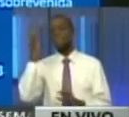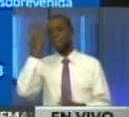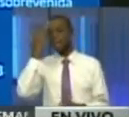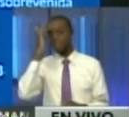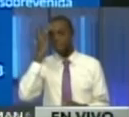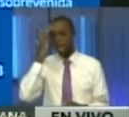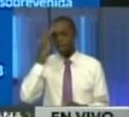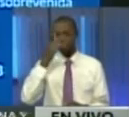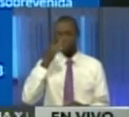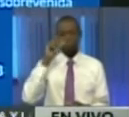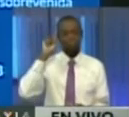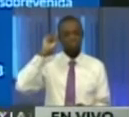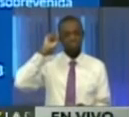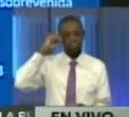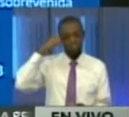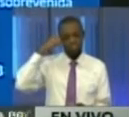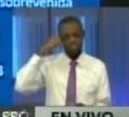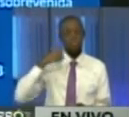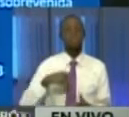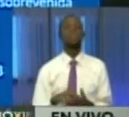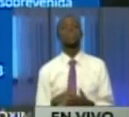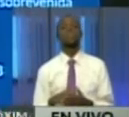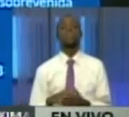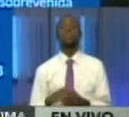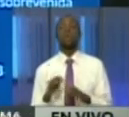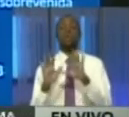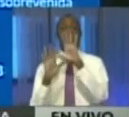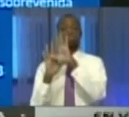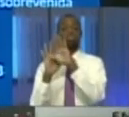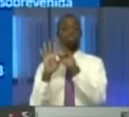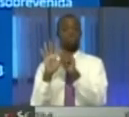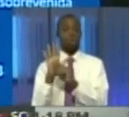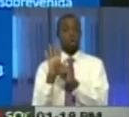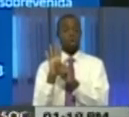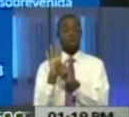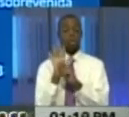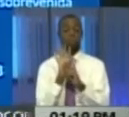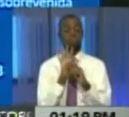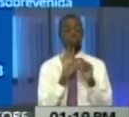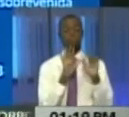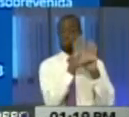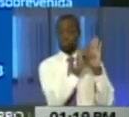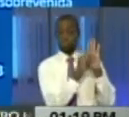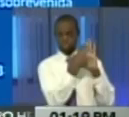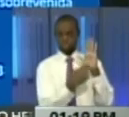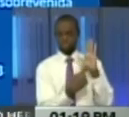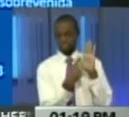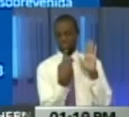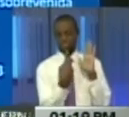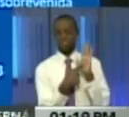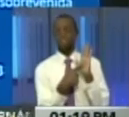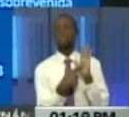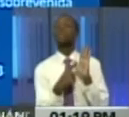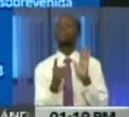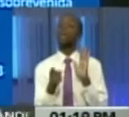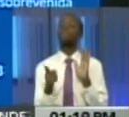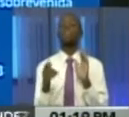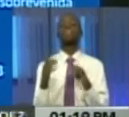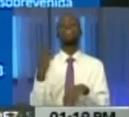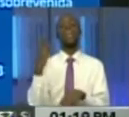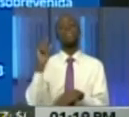que la Constitución establece que lo debíamos hacer en un término de 30